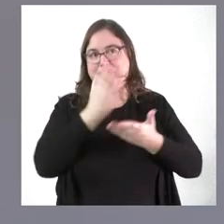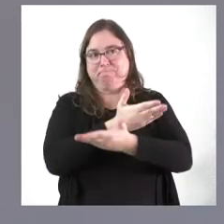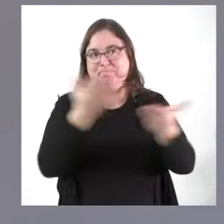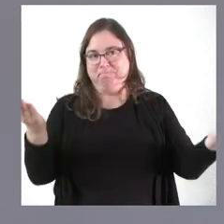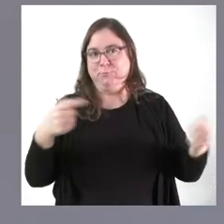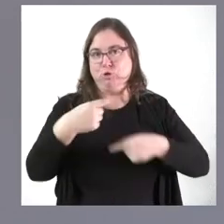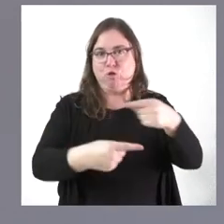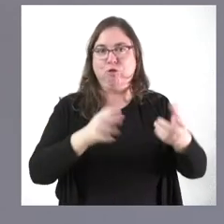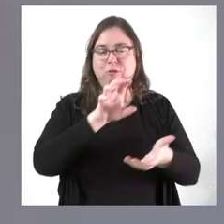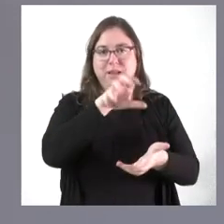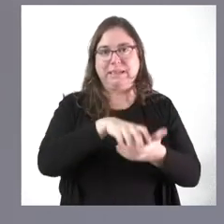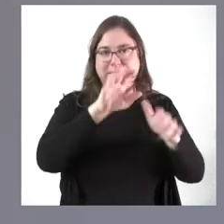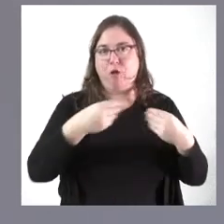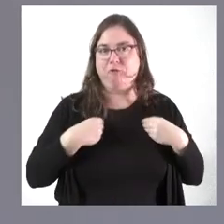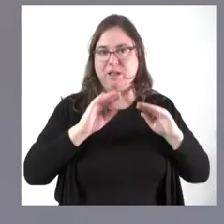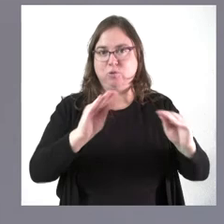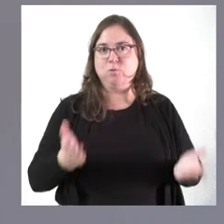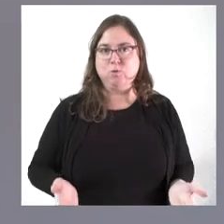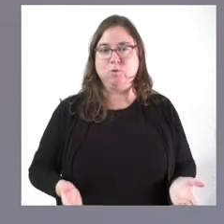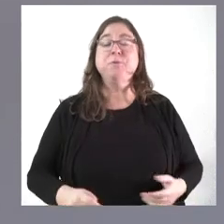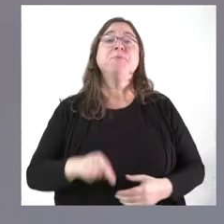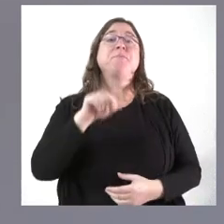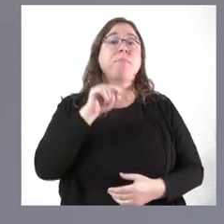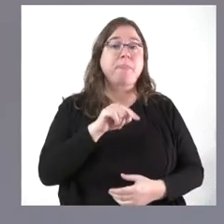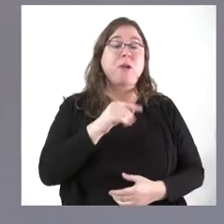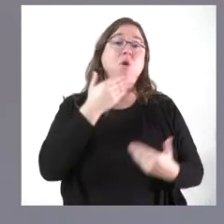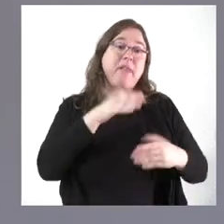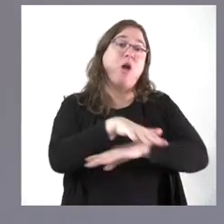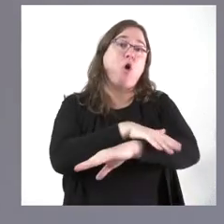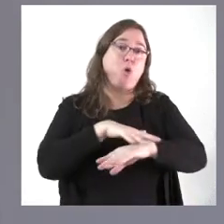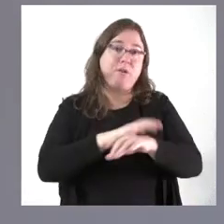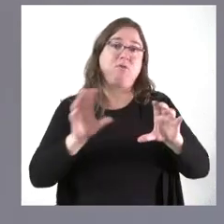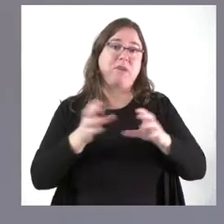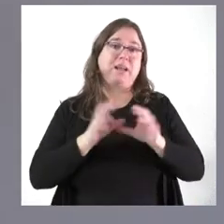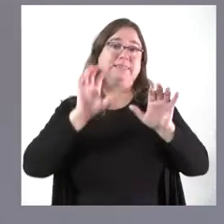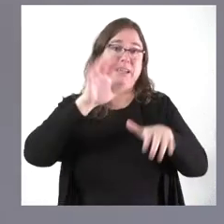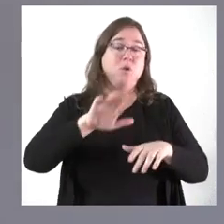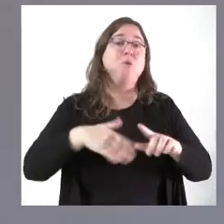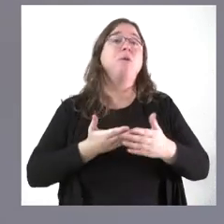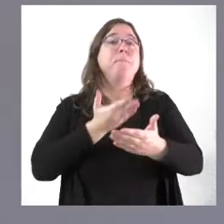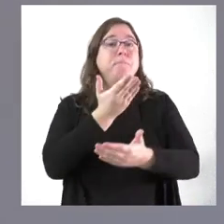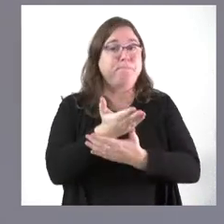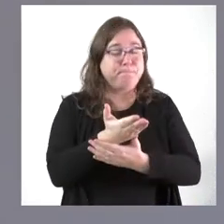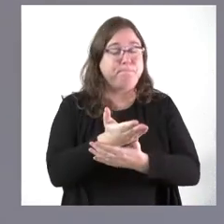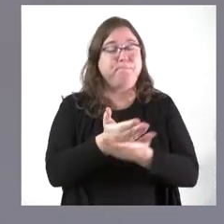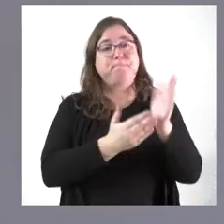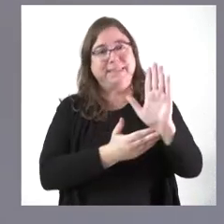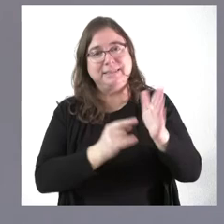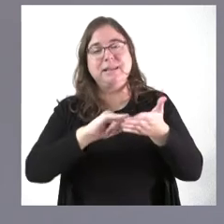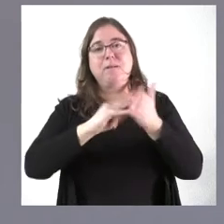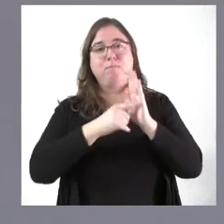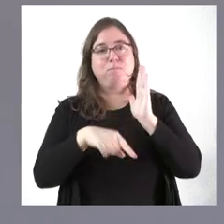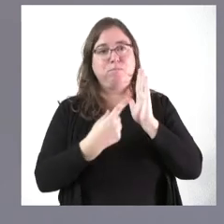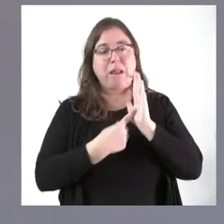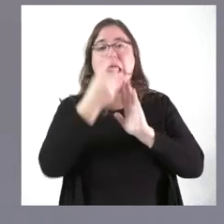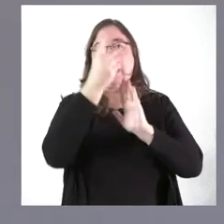cotidiana de las personas de Castilla y león y a eso ha contribuido el gobierno de Castilla y león mediante la presentación del proyecto de ley mediante la presentación de los